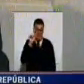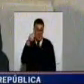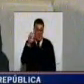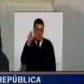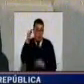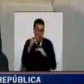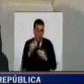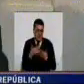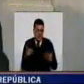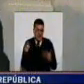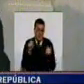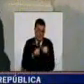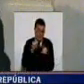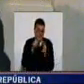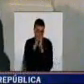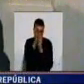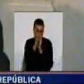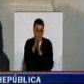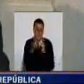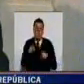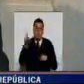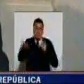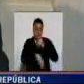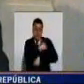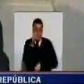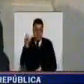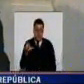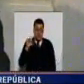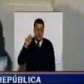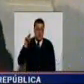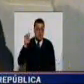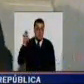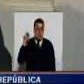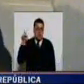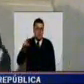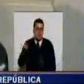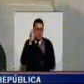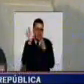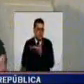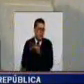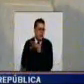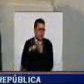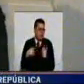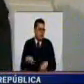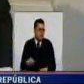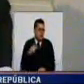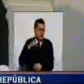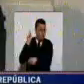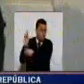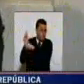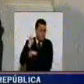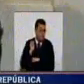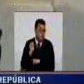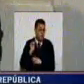Y por supuesto, pésima la actuación del ministro Cárdenas. Ahora, ¿qué pueda pasar con esta moción de censura?